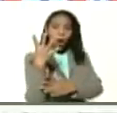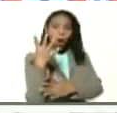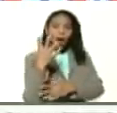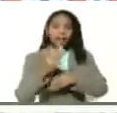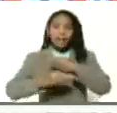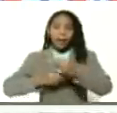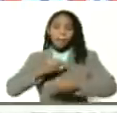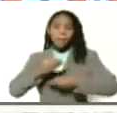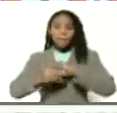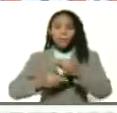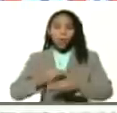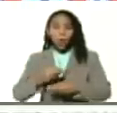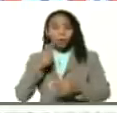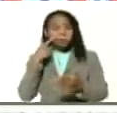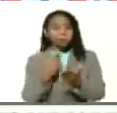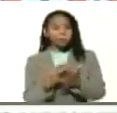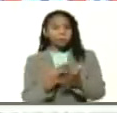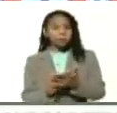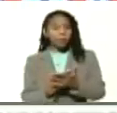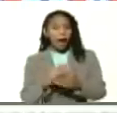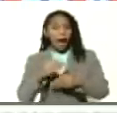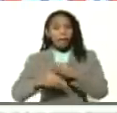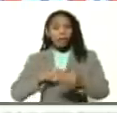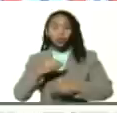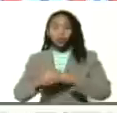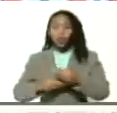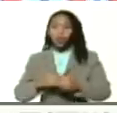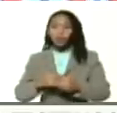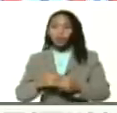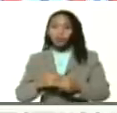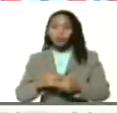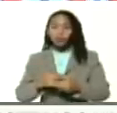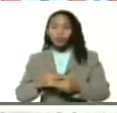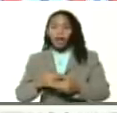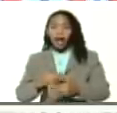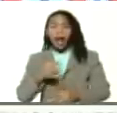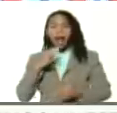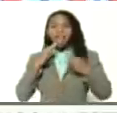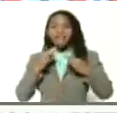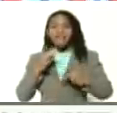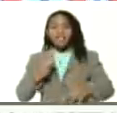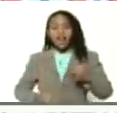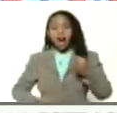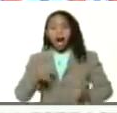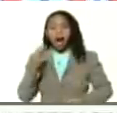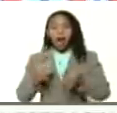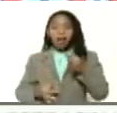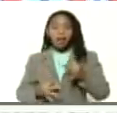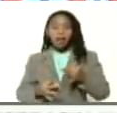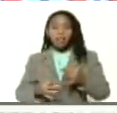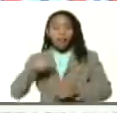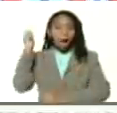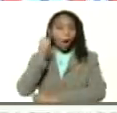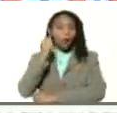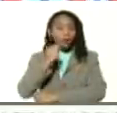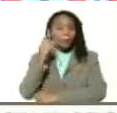hemos presentado y consignado ante la fiscal de la Corte